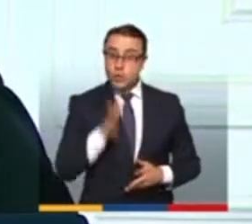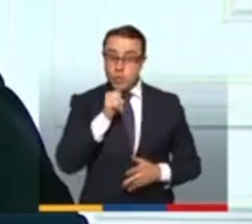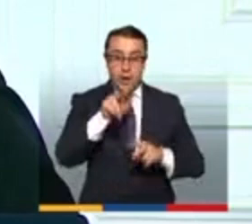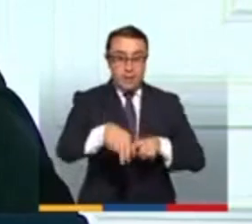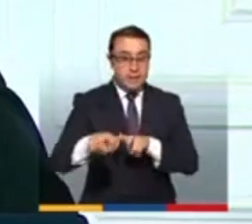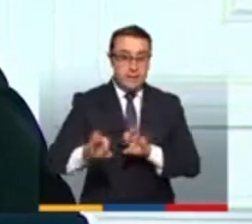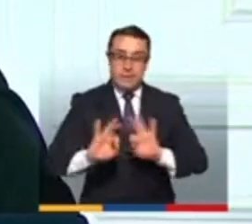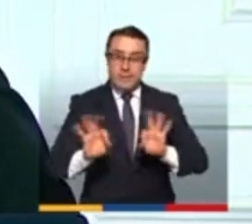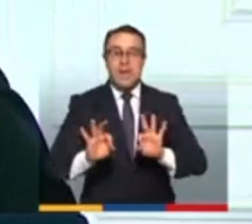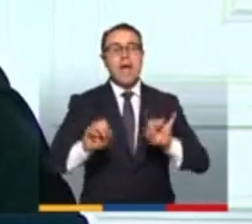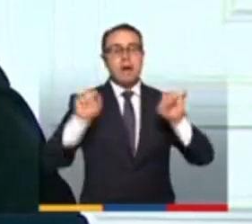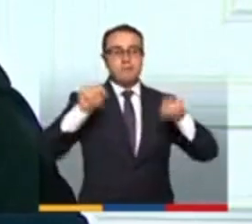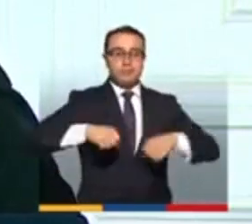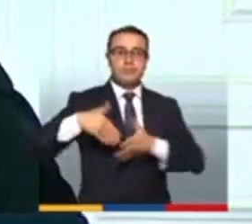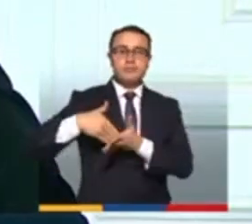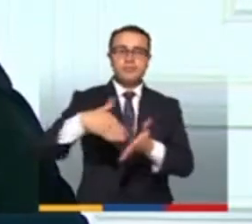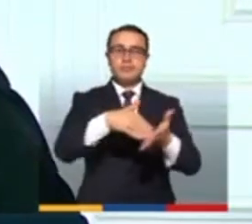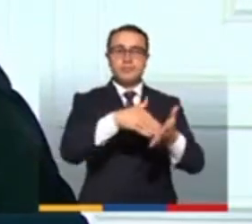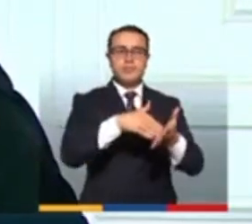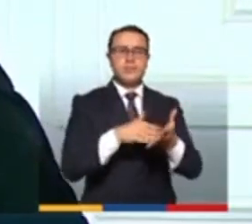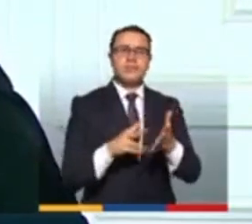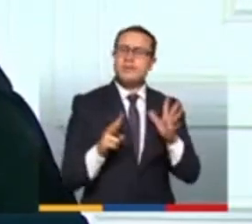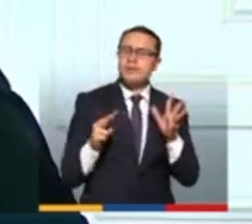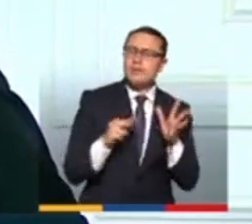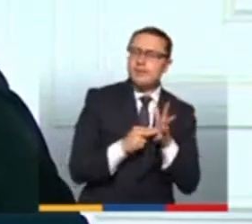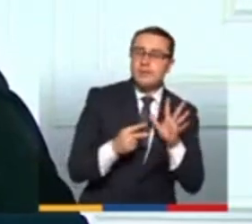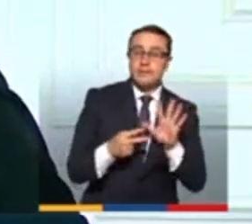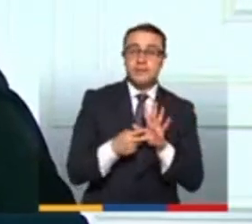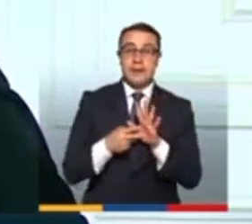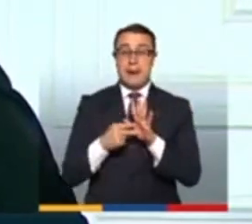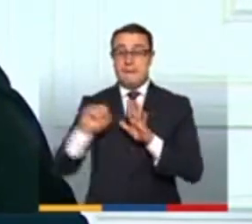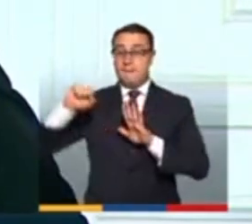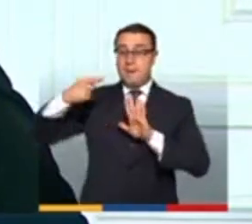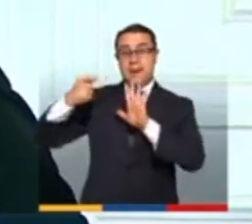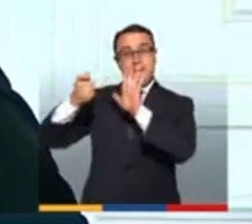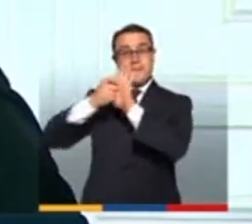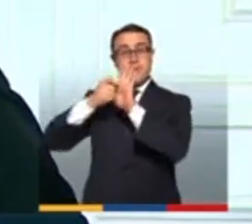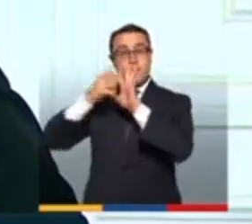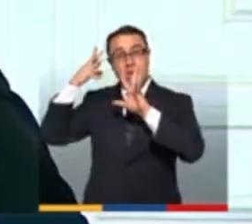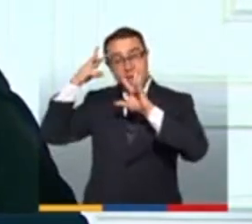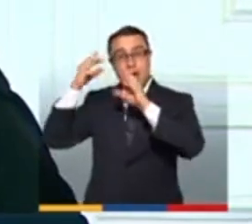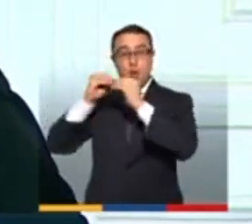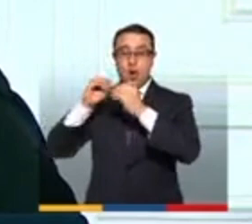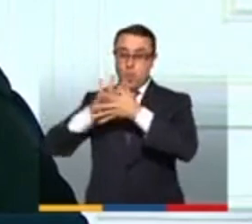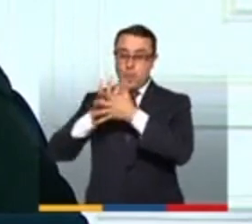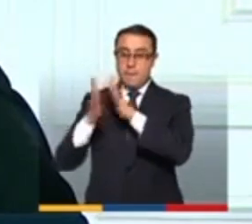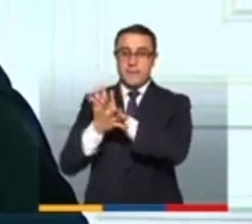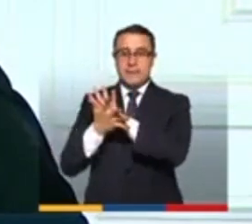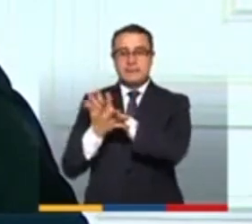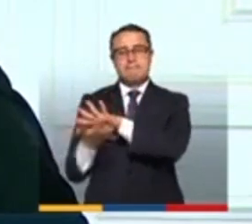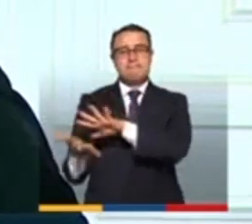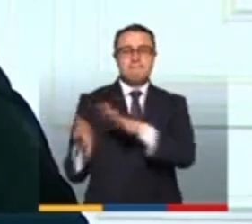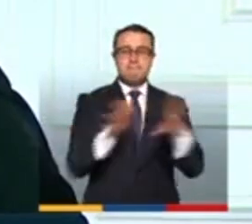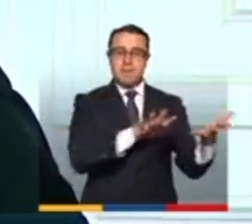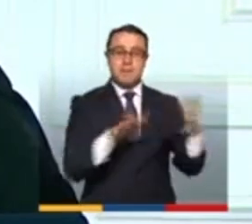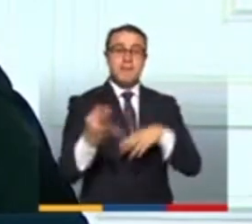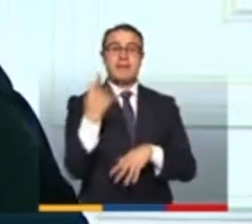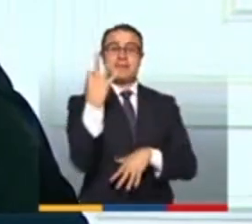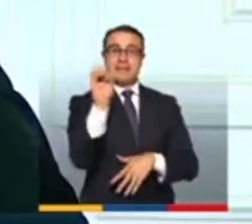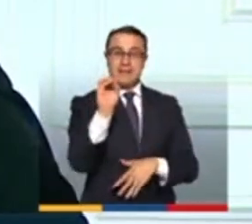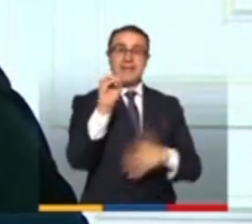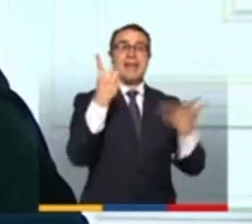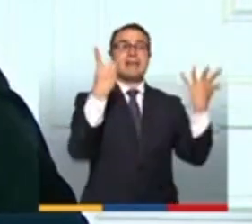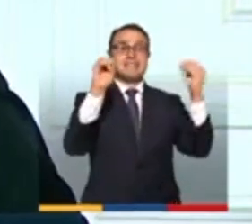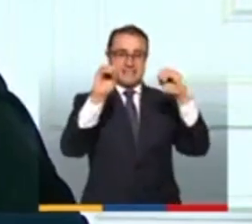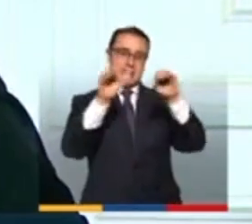Eso significa que el primer punto del acuerdo de paz está entre 30 y 60